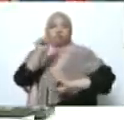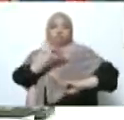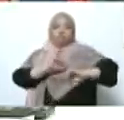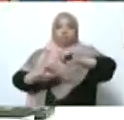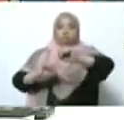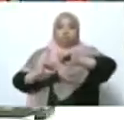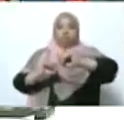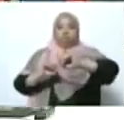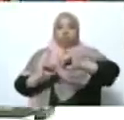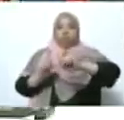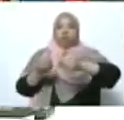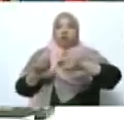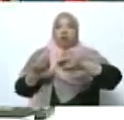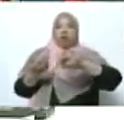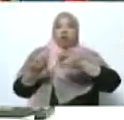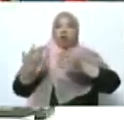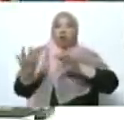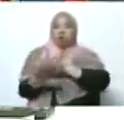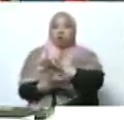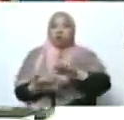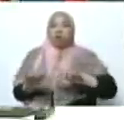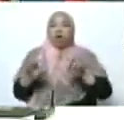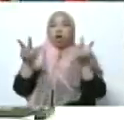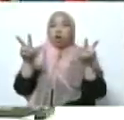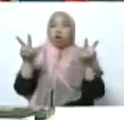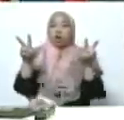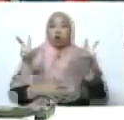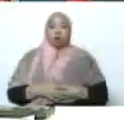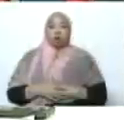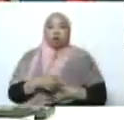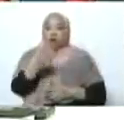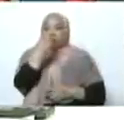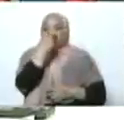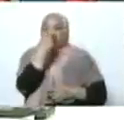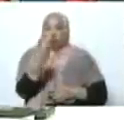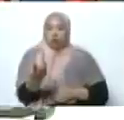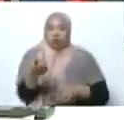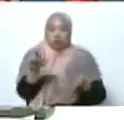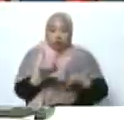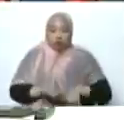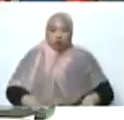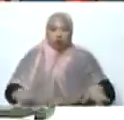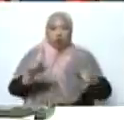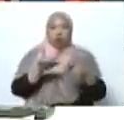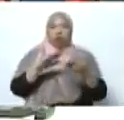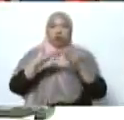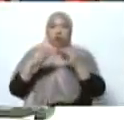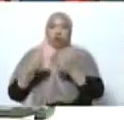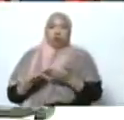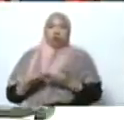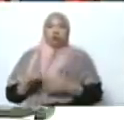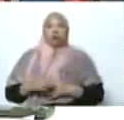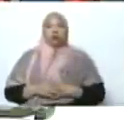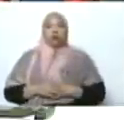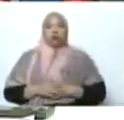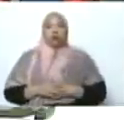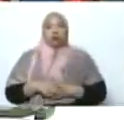cómo enfrentarla. Y ha hecho una propuesta, el 1x10, visitar las salas situacionales, a